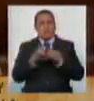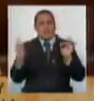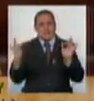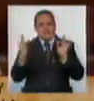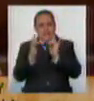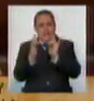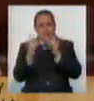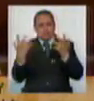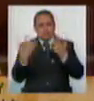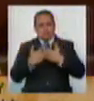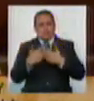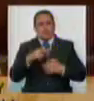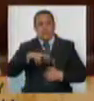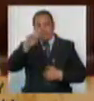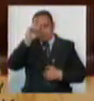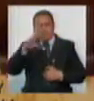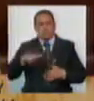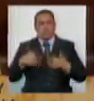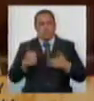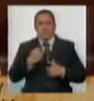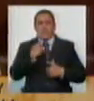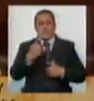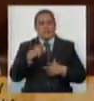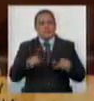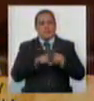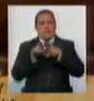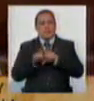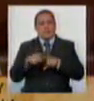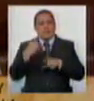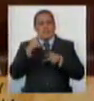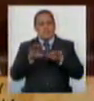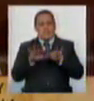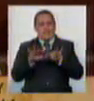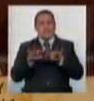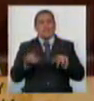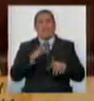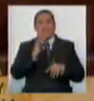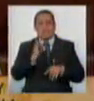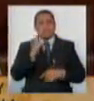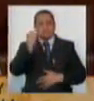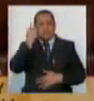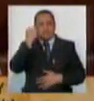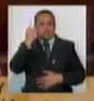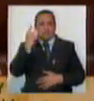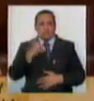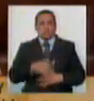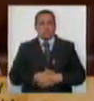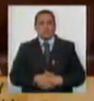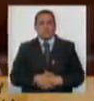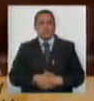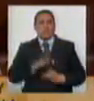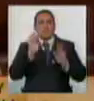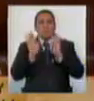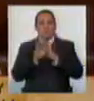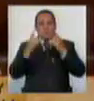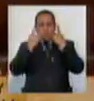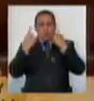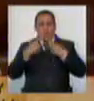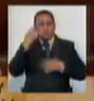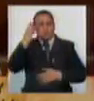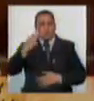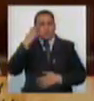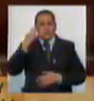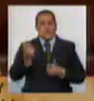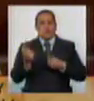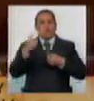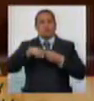de nuestro país también tiene que ser digital, y así lo hemos entendido. En el marco de nuestra política de